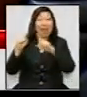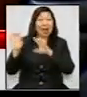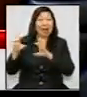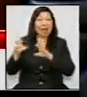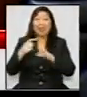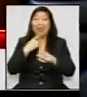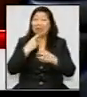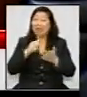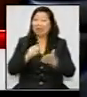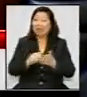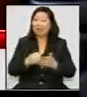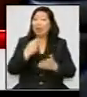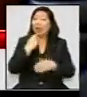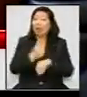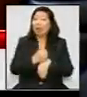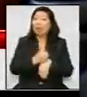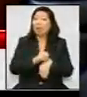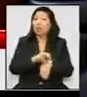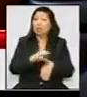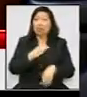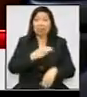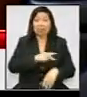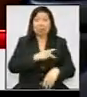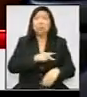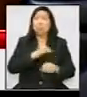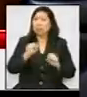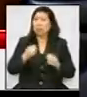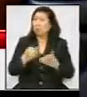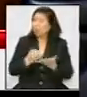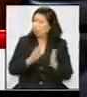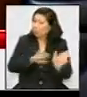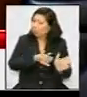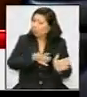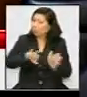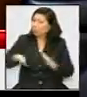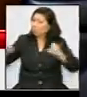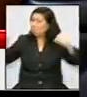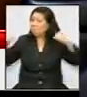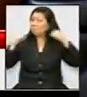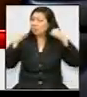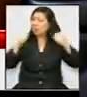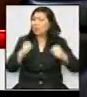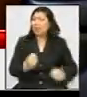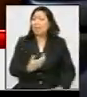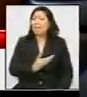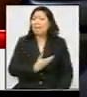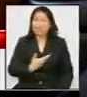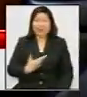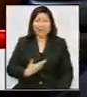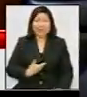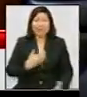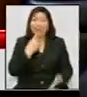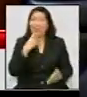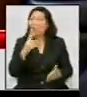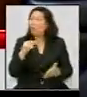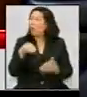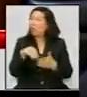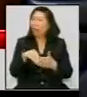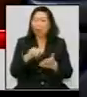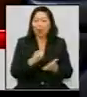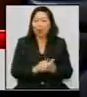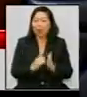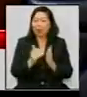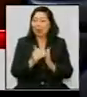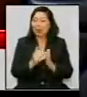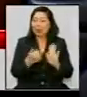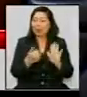haya sido atendido por el vocero de Fuerza Popular. Nos retiramos hoy en protesta a que el presidente esté incumpliendo el